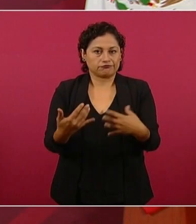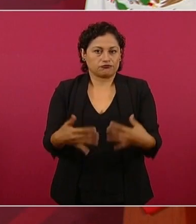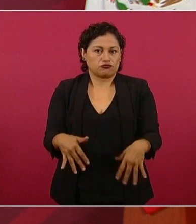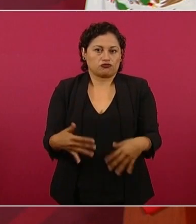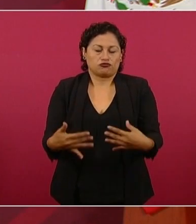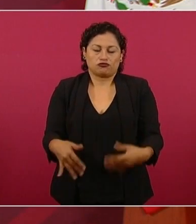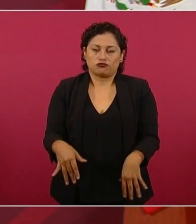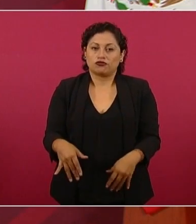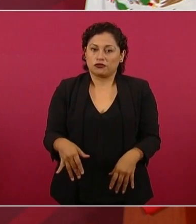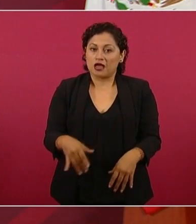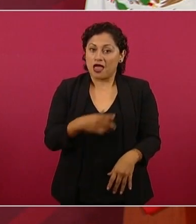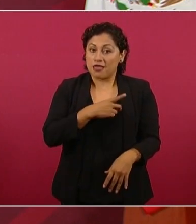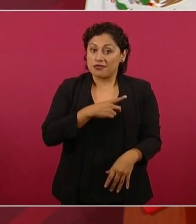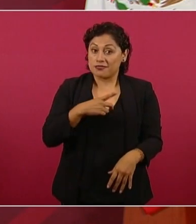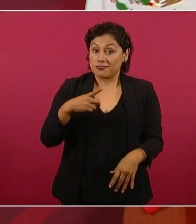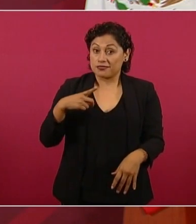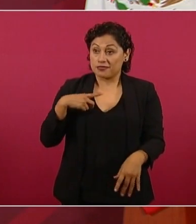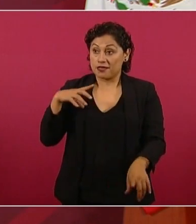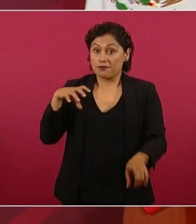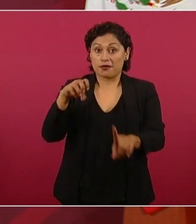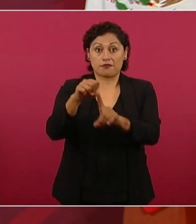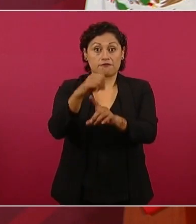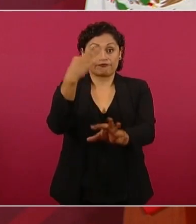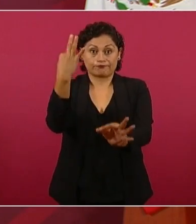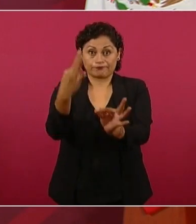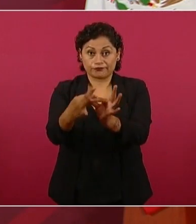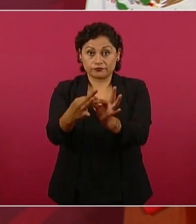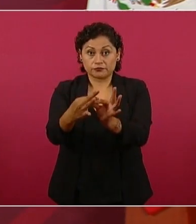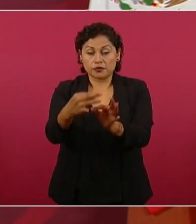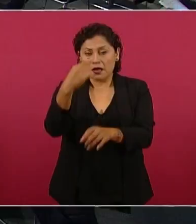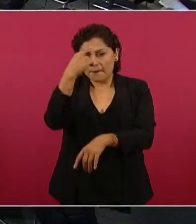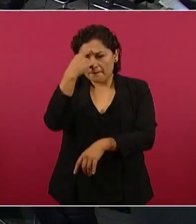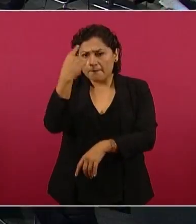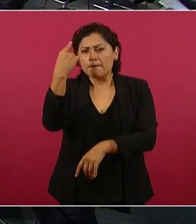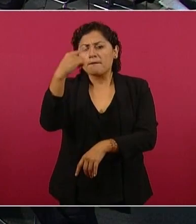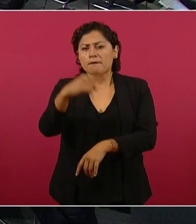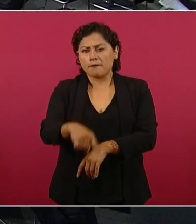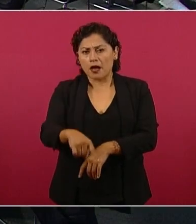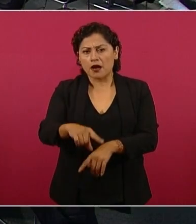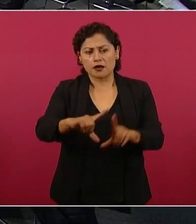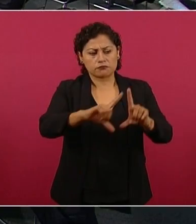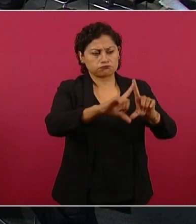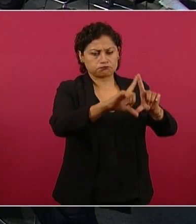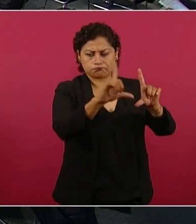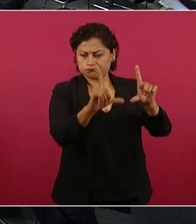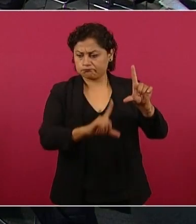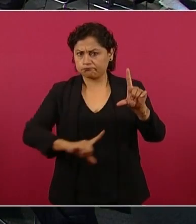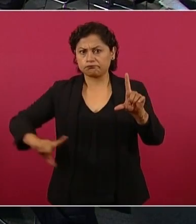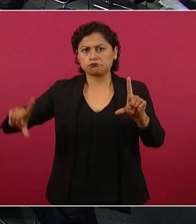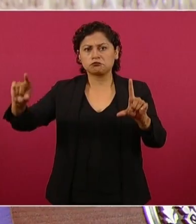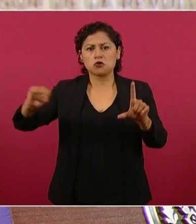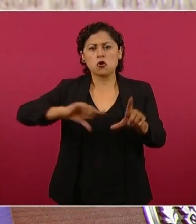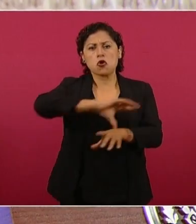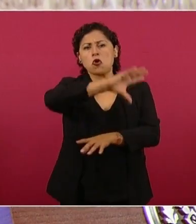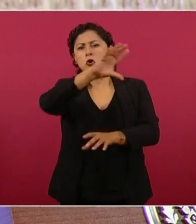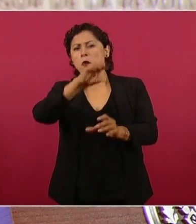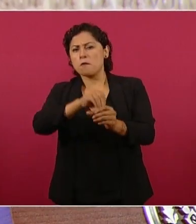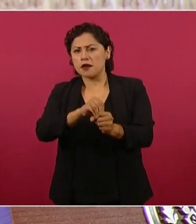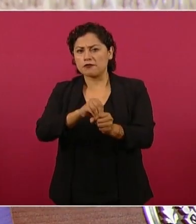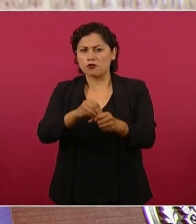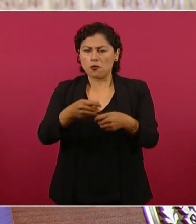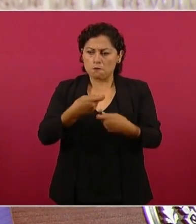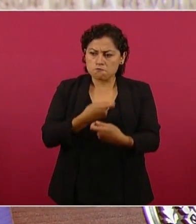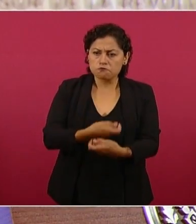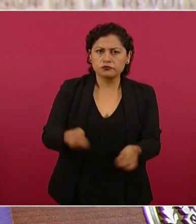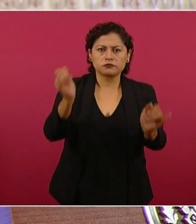tenemos que cumplir para que en todas las comunidades de México haya internet.